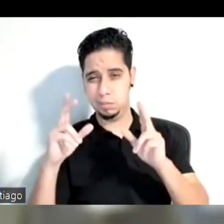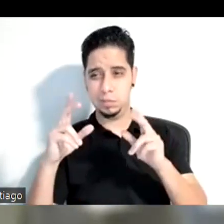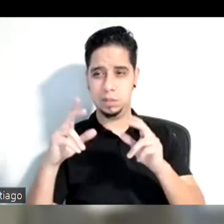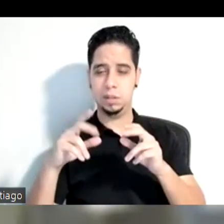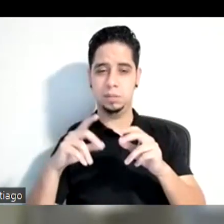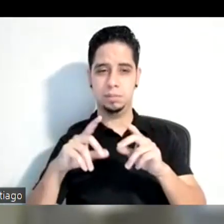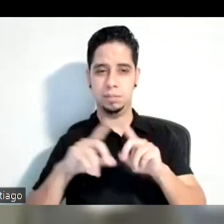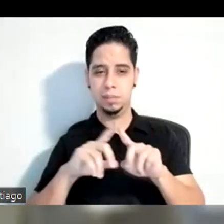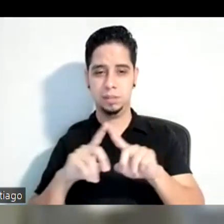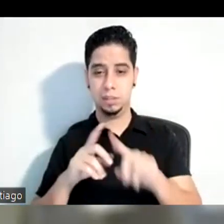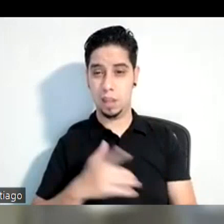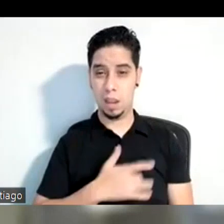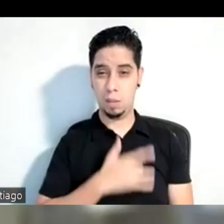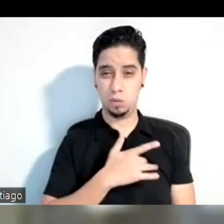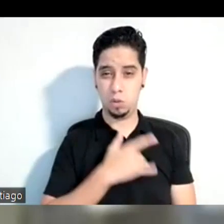diferentes